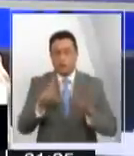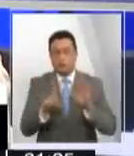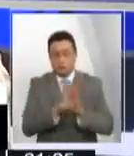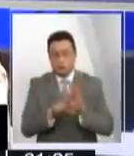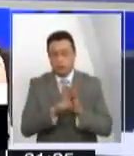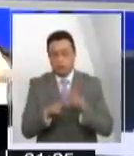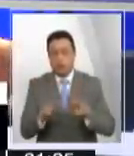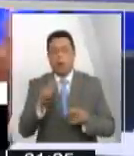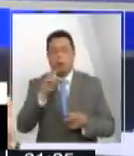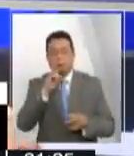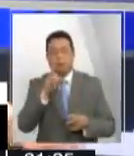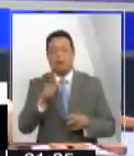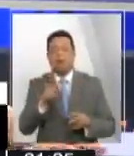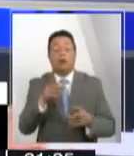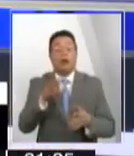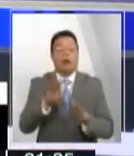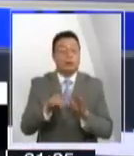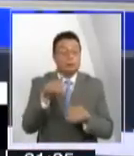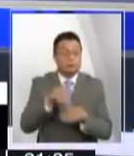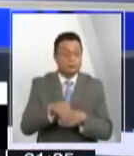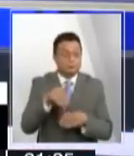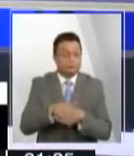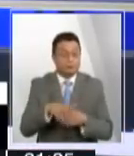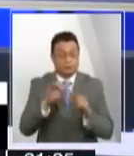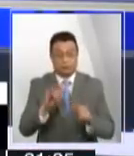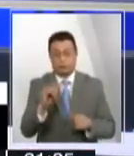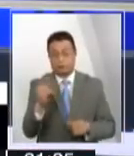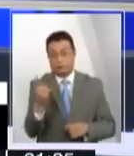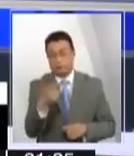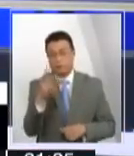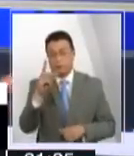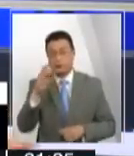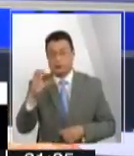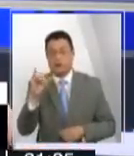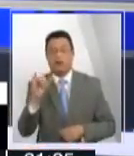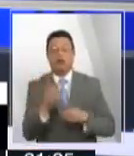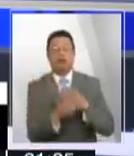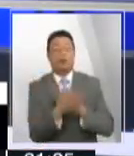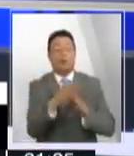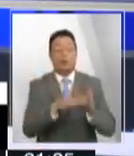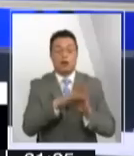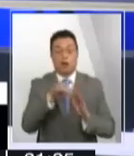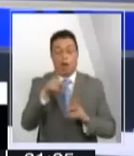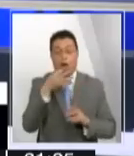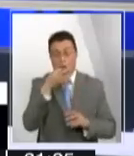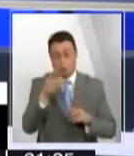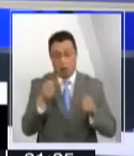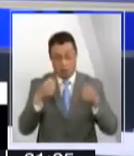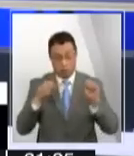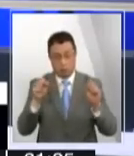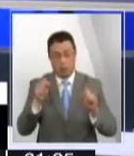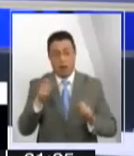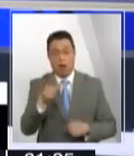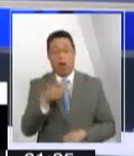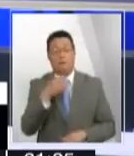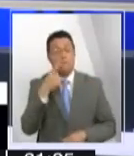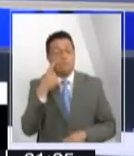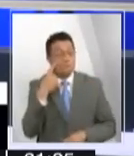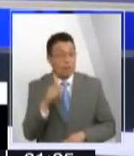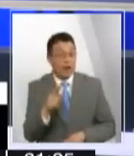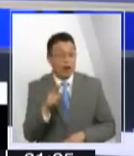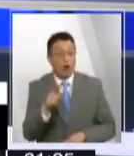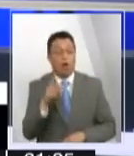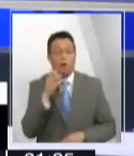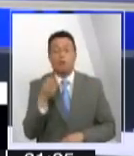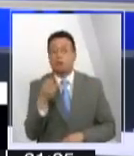quienes resulten electos. Usted me acaba de decir que la Democracia Cristiana y la nueva mayoría van a salir aireados de esto, pero airosos digo, pero la pregunta es con